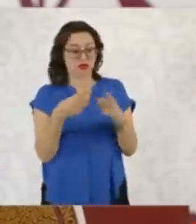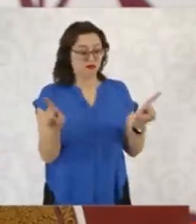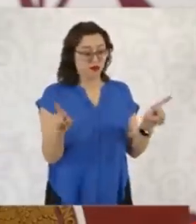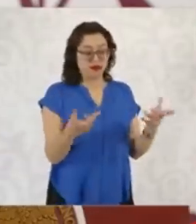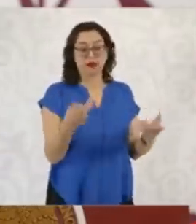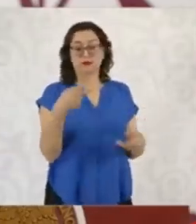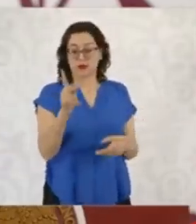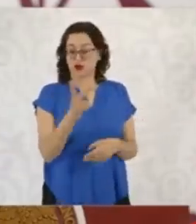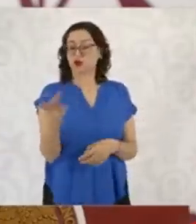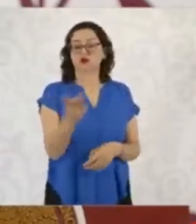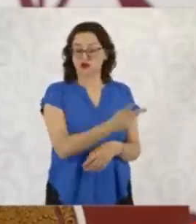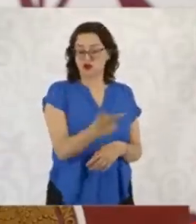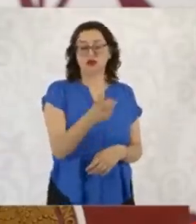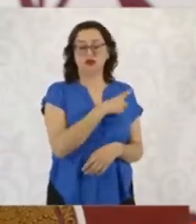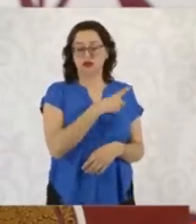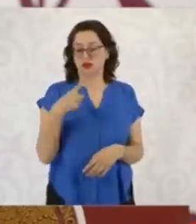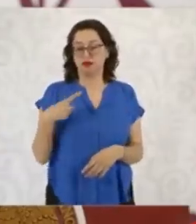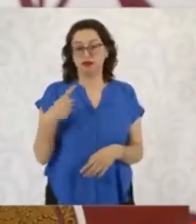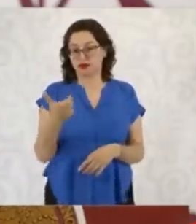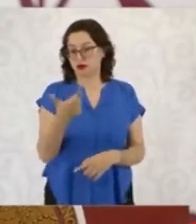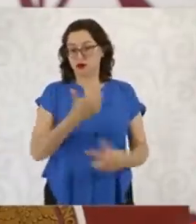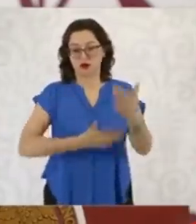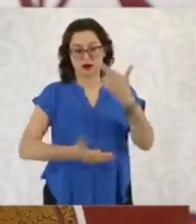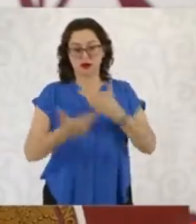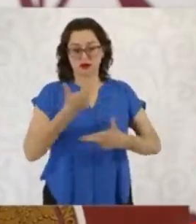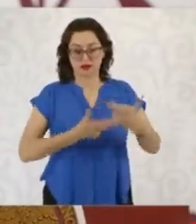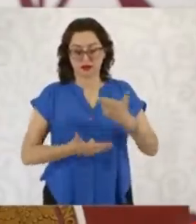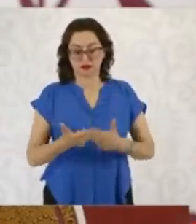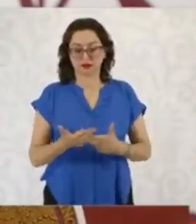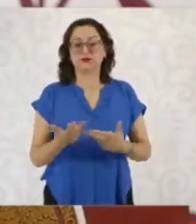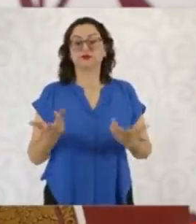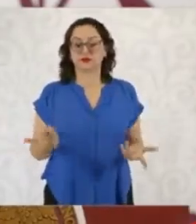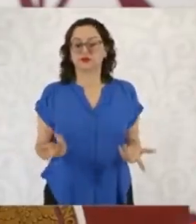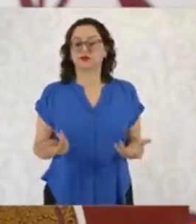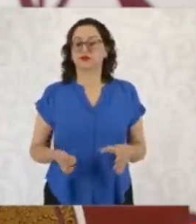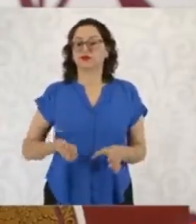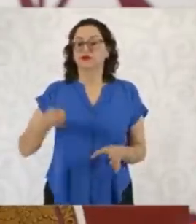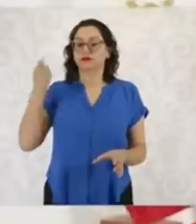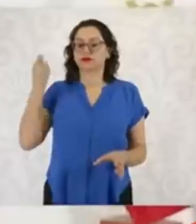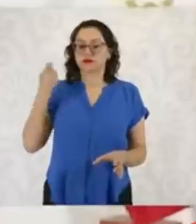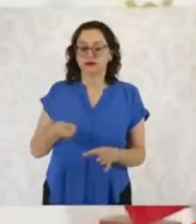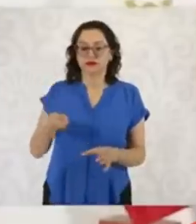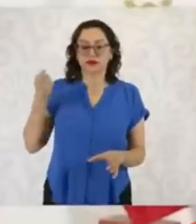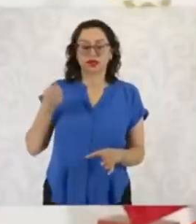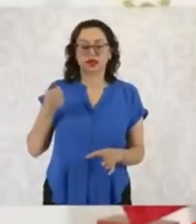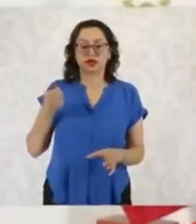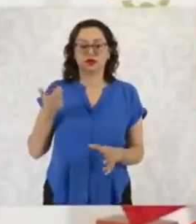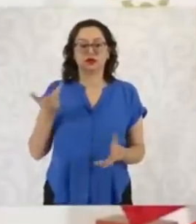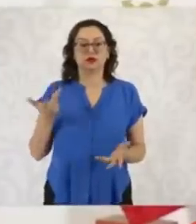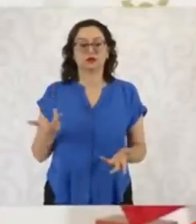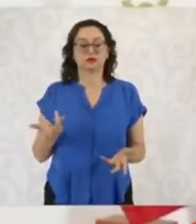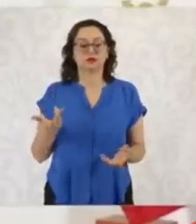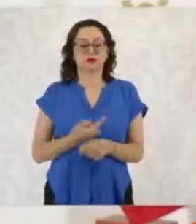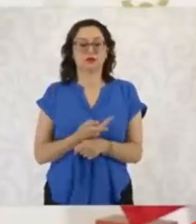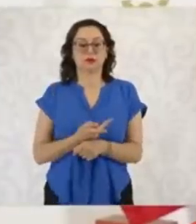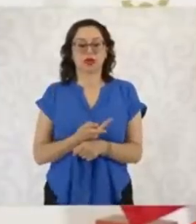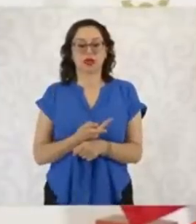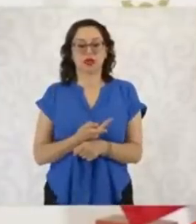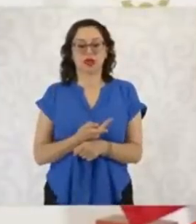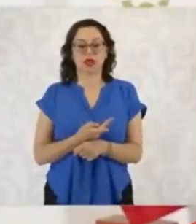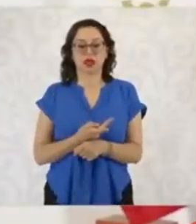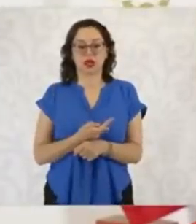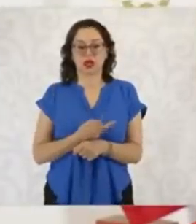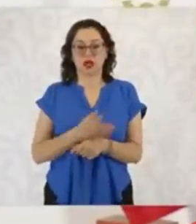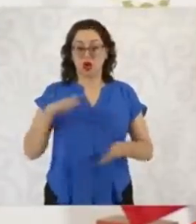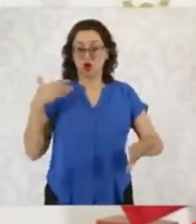ese motivo. Y la sentencia que dicta la juez no es en contra de